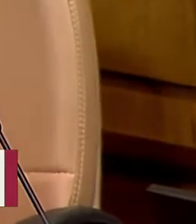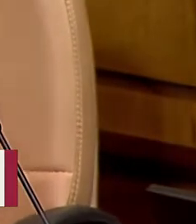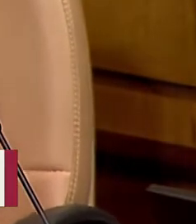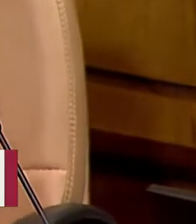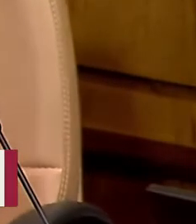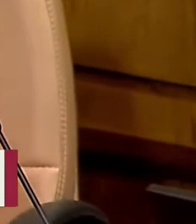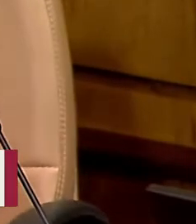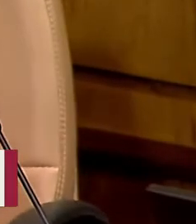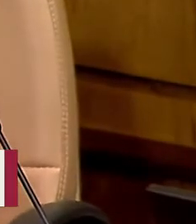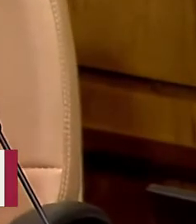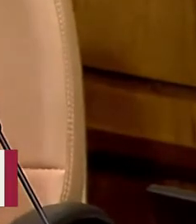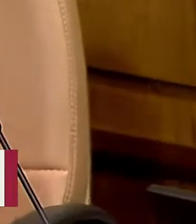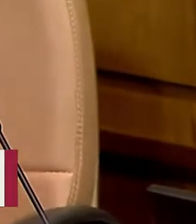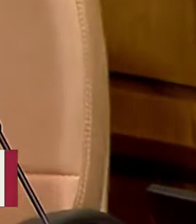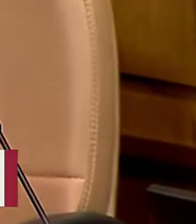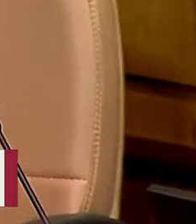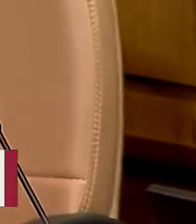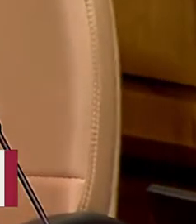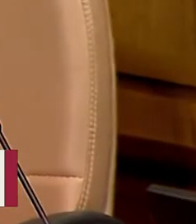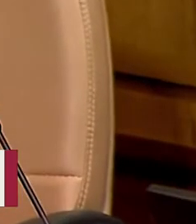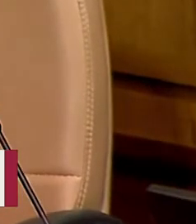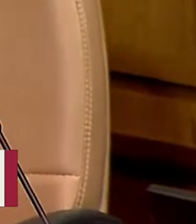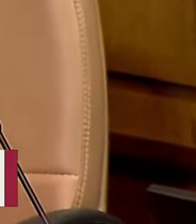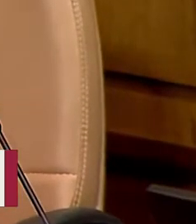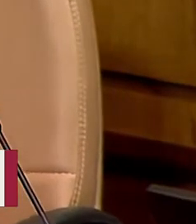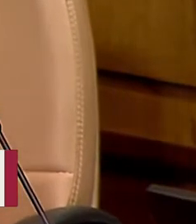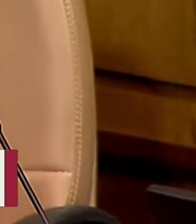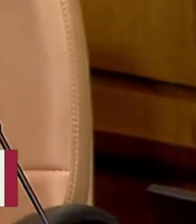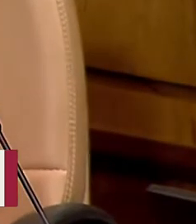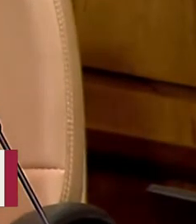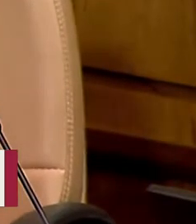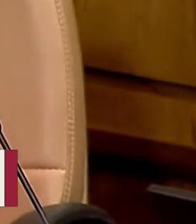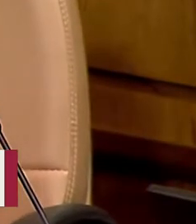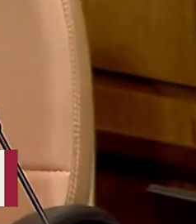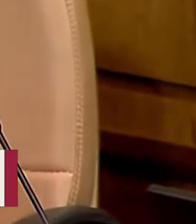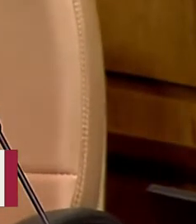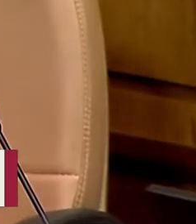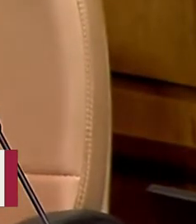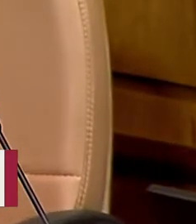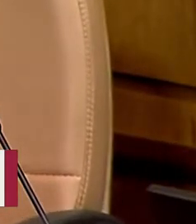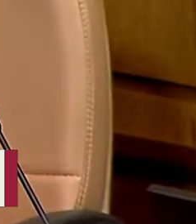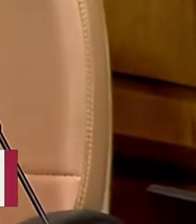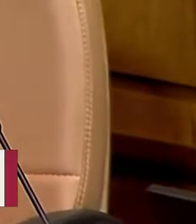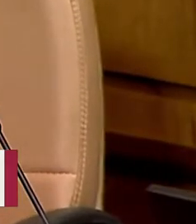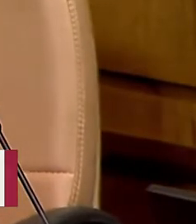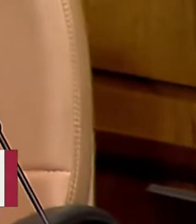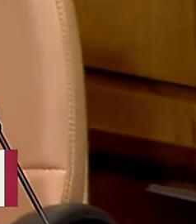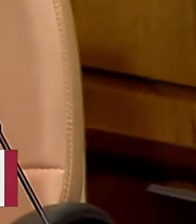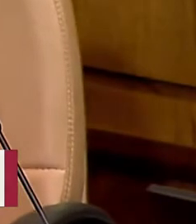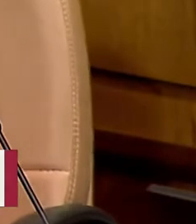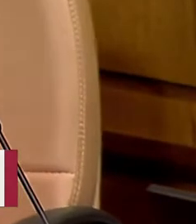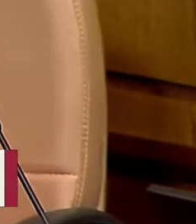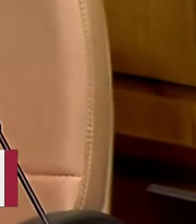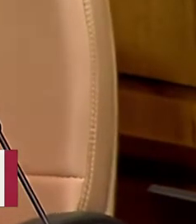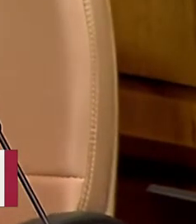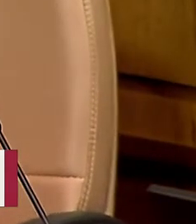proyecto. Quizás solo agregar el trabajo que realizan las organizaciones para visibilizar y apoyar a todos estos grupos con una lucha en